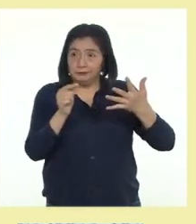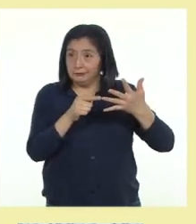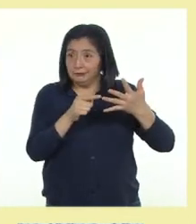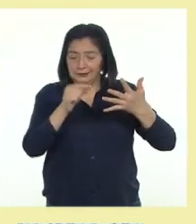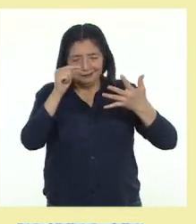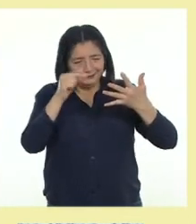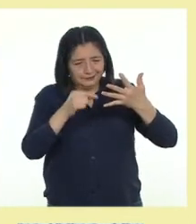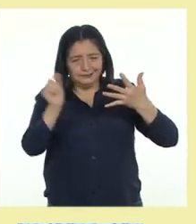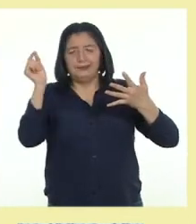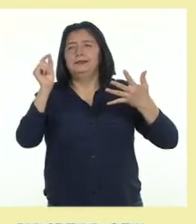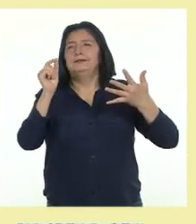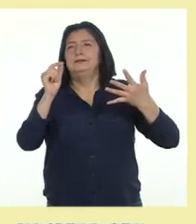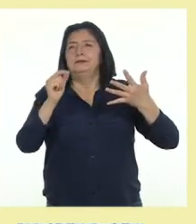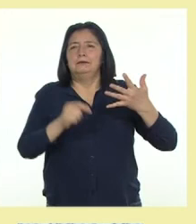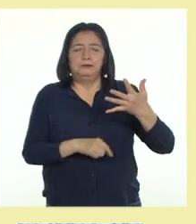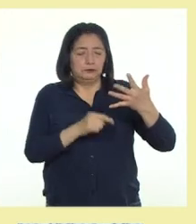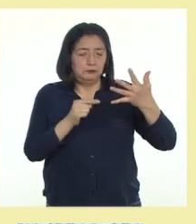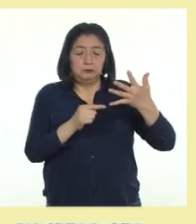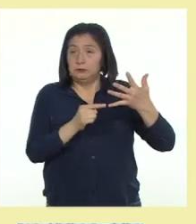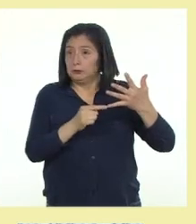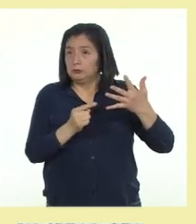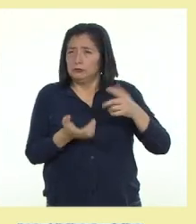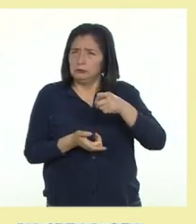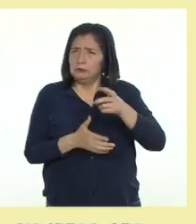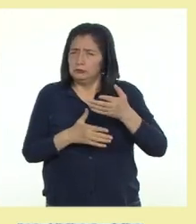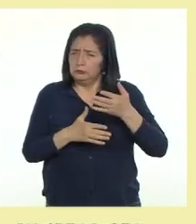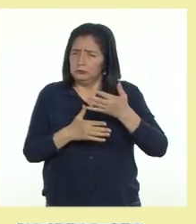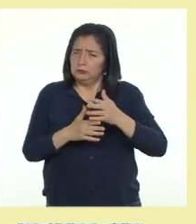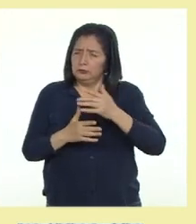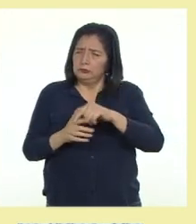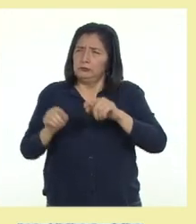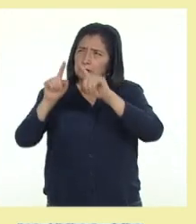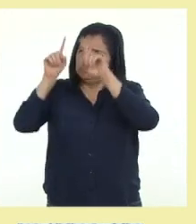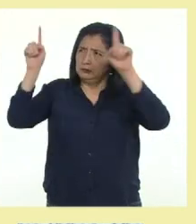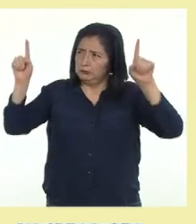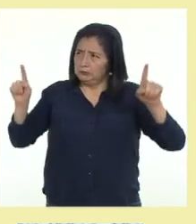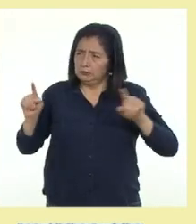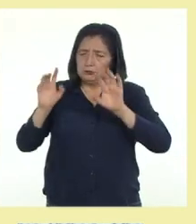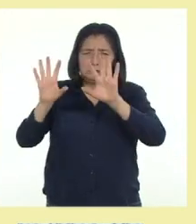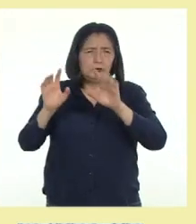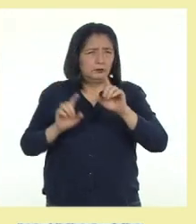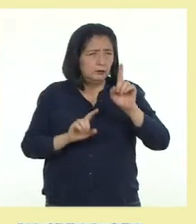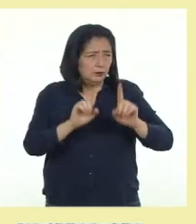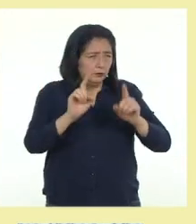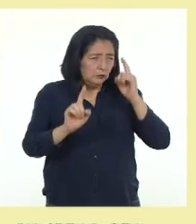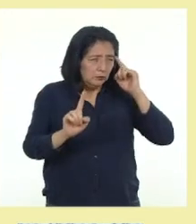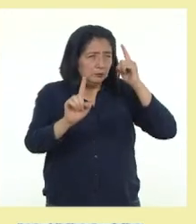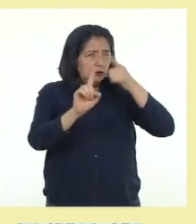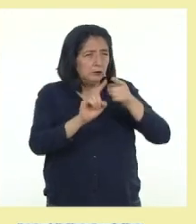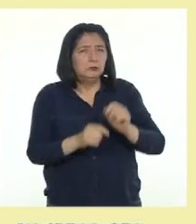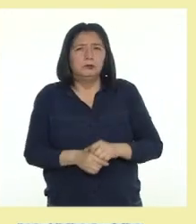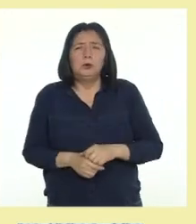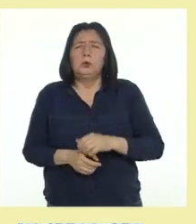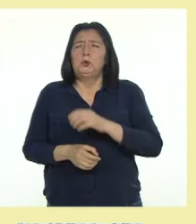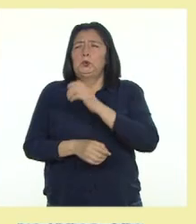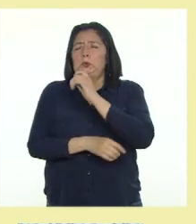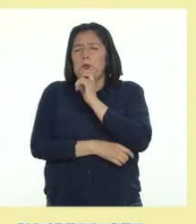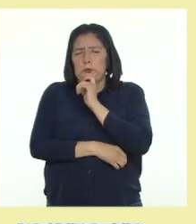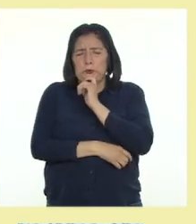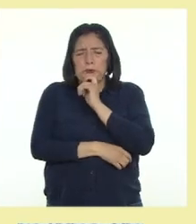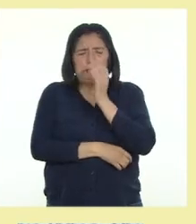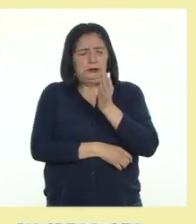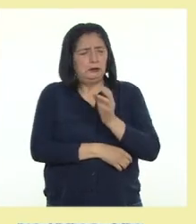aquí un gran check. Por último, ¿compartiste tu panel del Bicentenario con algún propósito? Uy, creo que